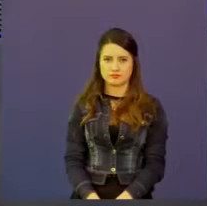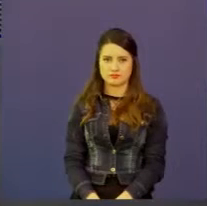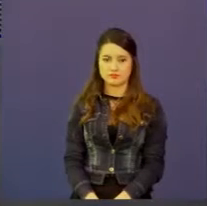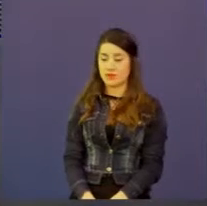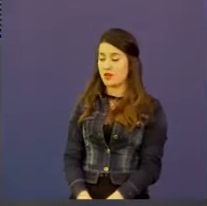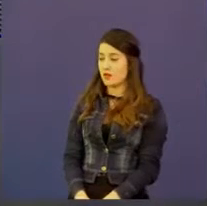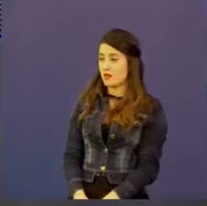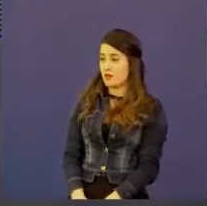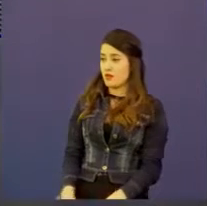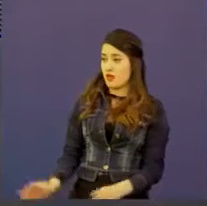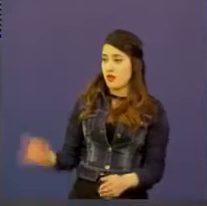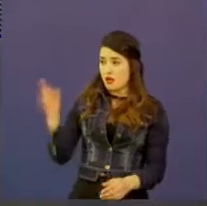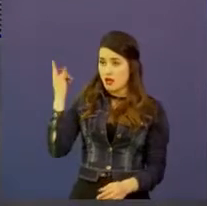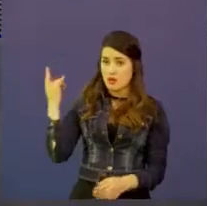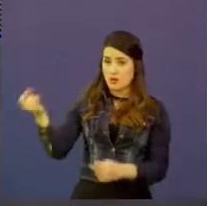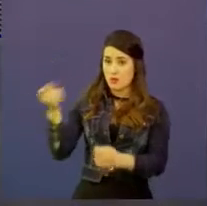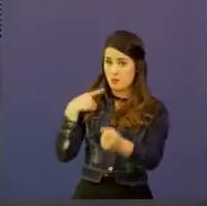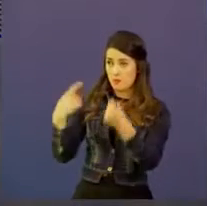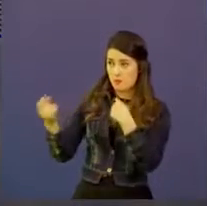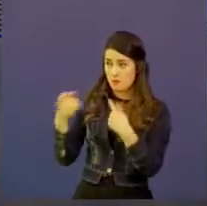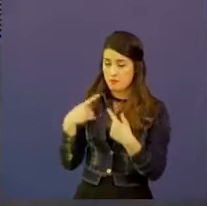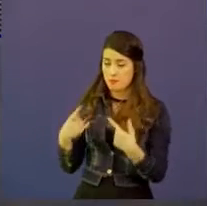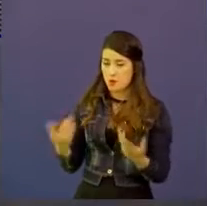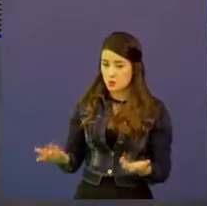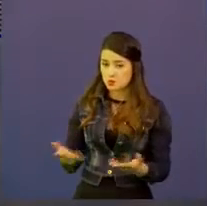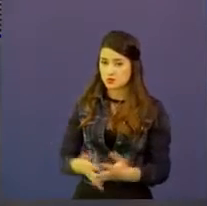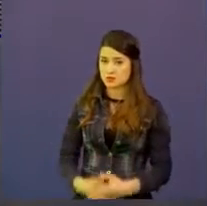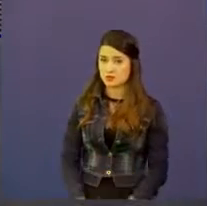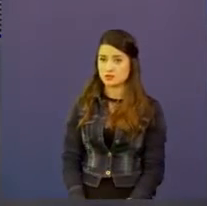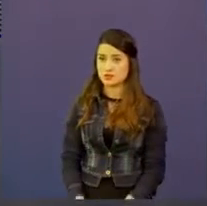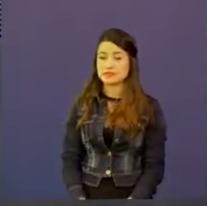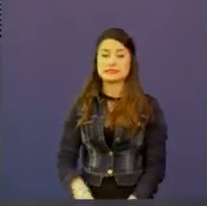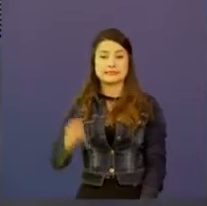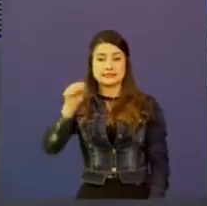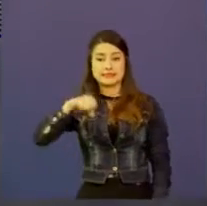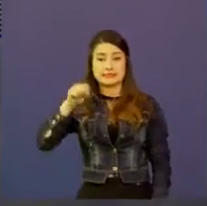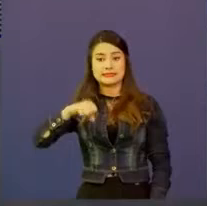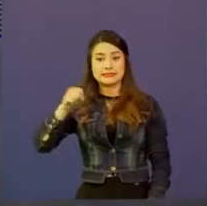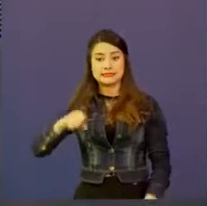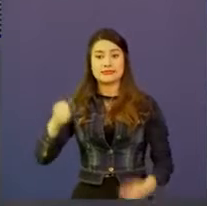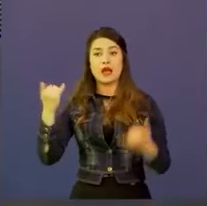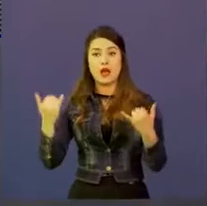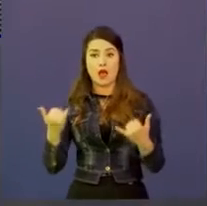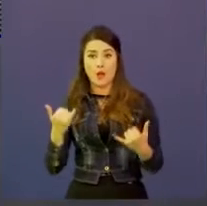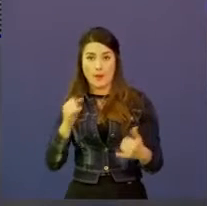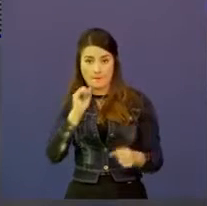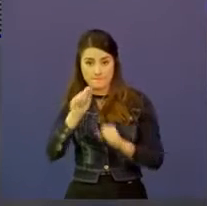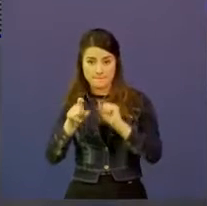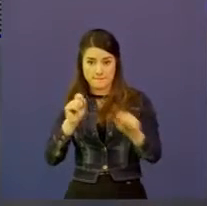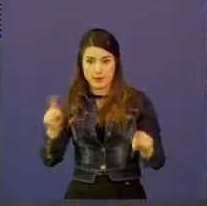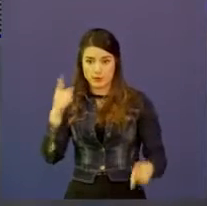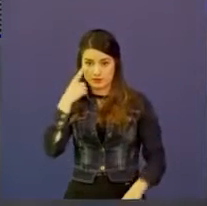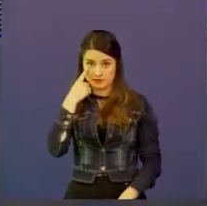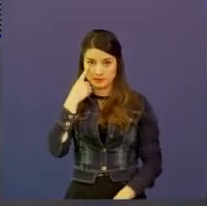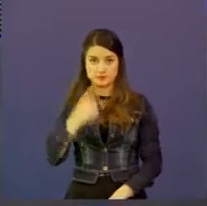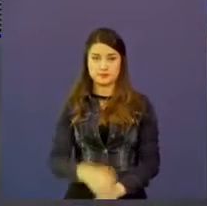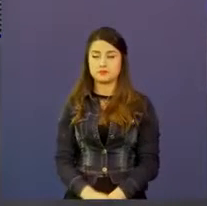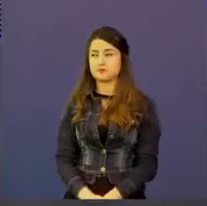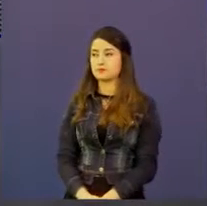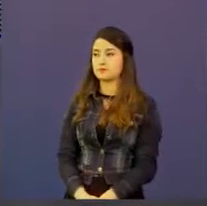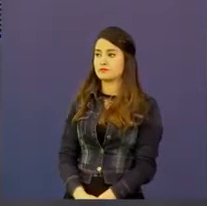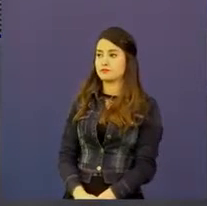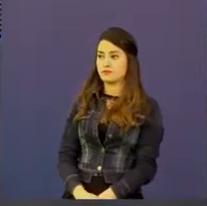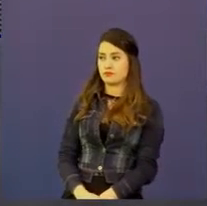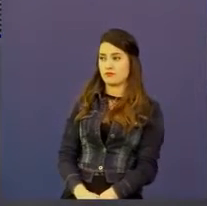preguntas de pronto del...? Sí, vamos a ver el tema de preguntas, pero antes te quiero contar que el micrositio